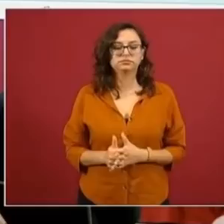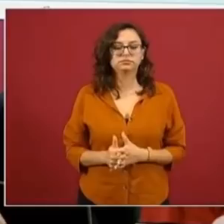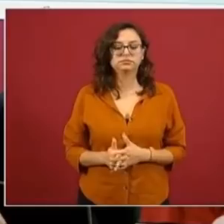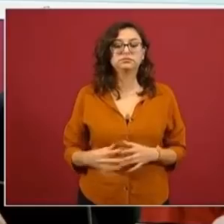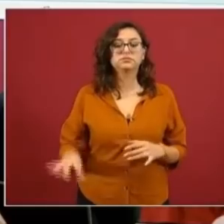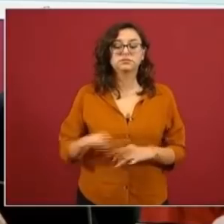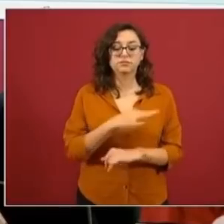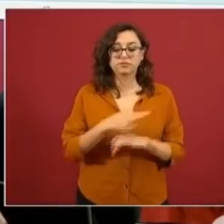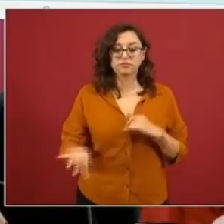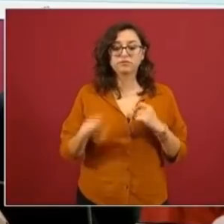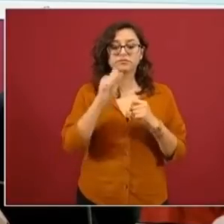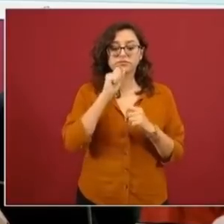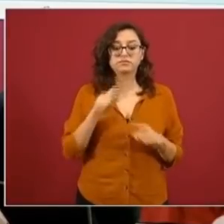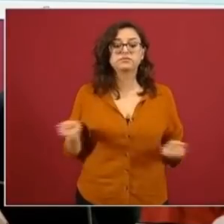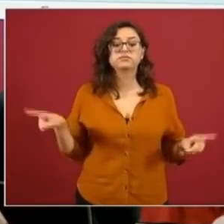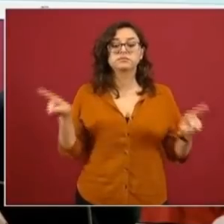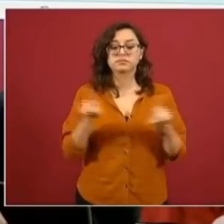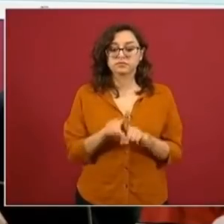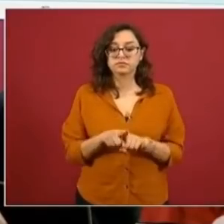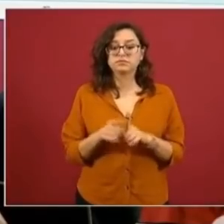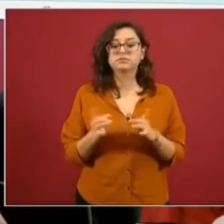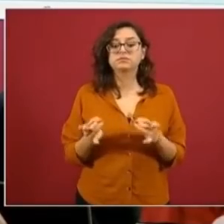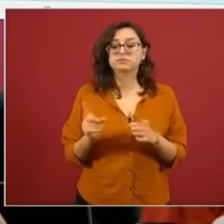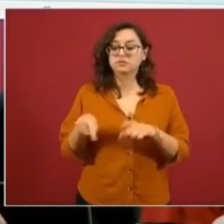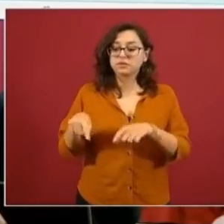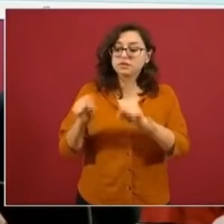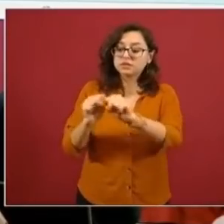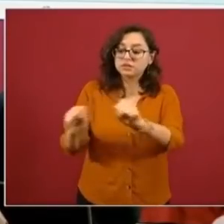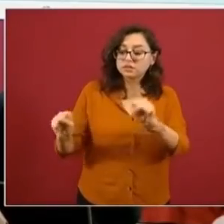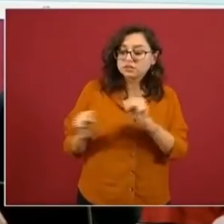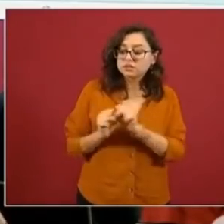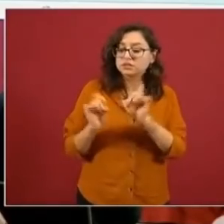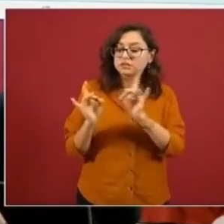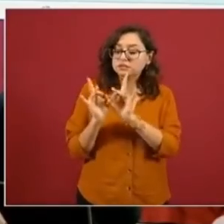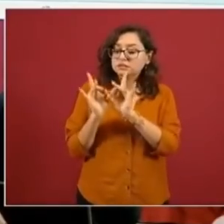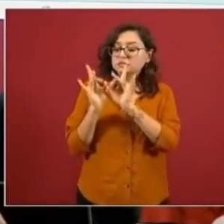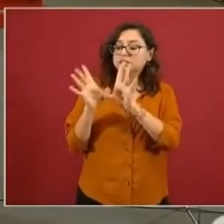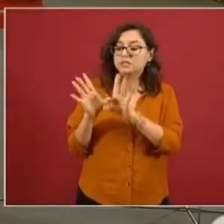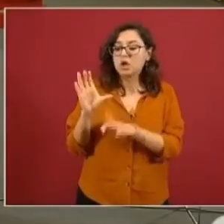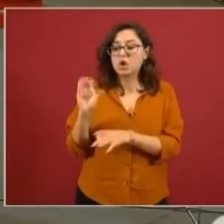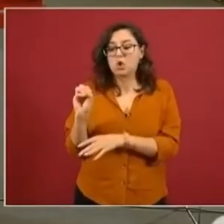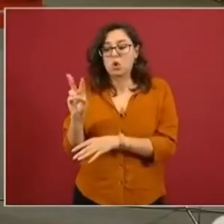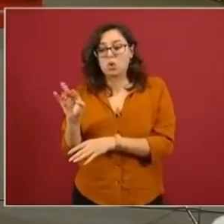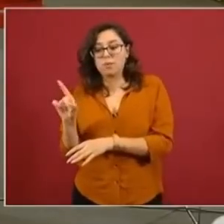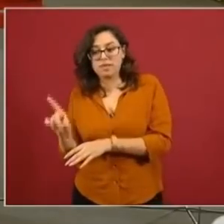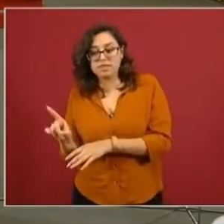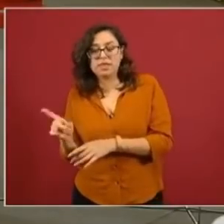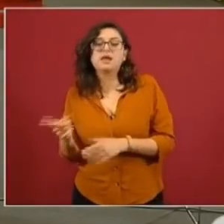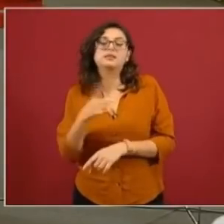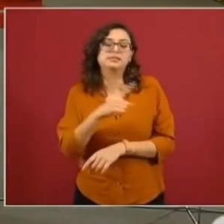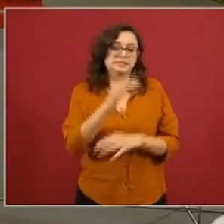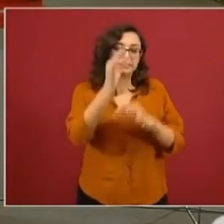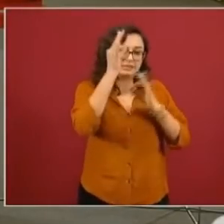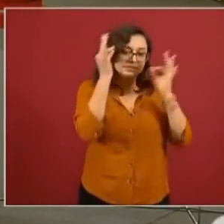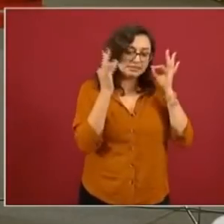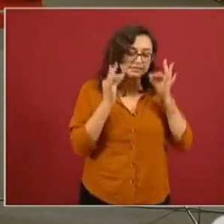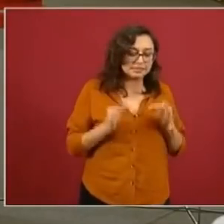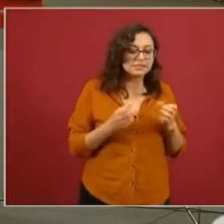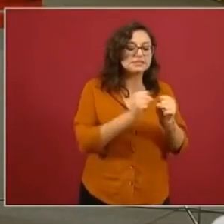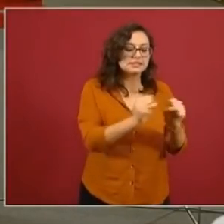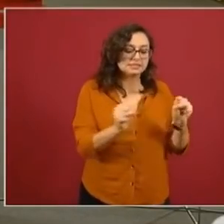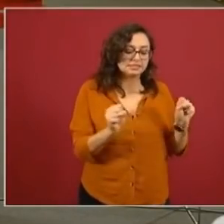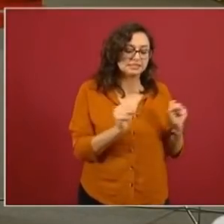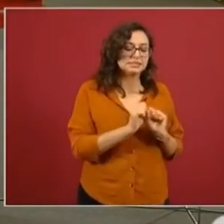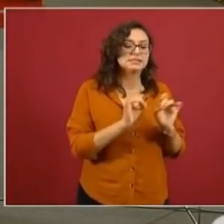también tuvimos una sala situacional. Mucho se habla de las salas de situación para COVID. Nosotros en el caso de sarampión también hicimos una